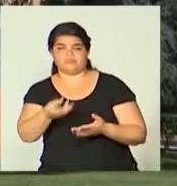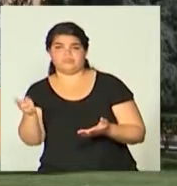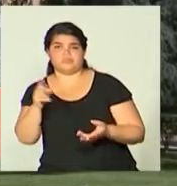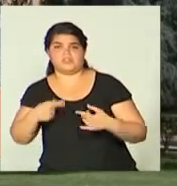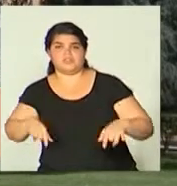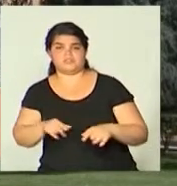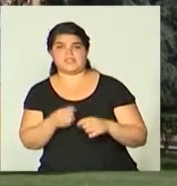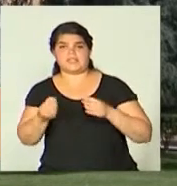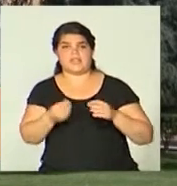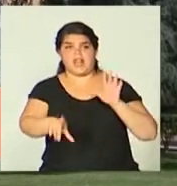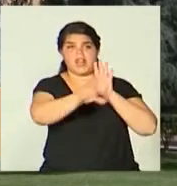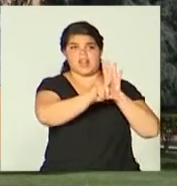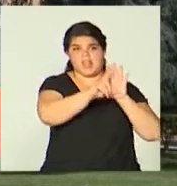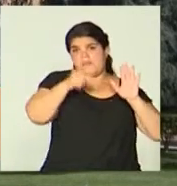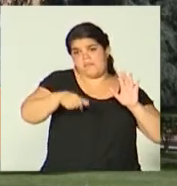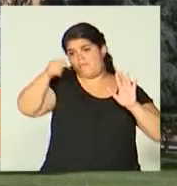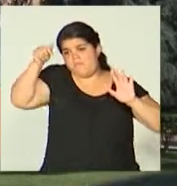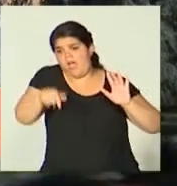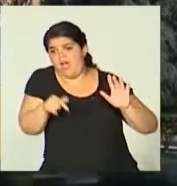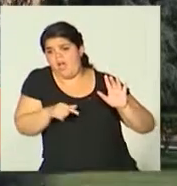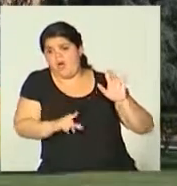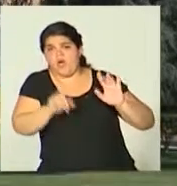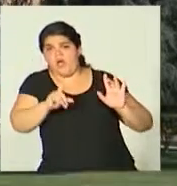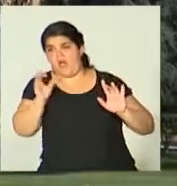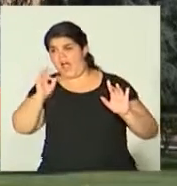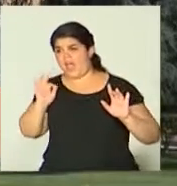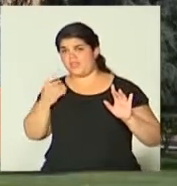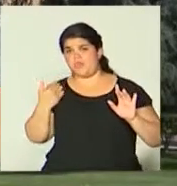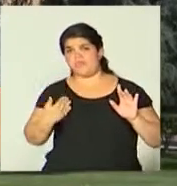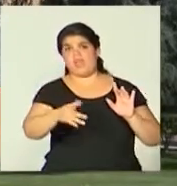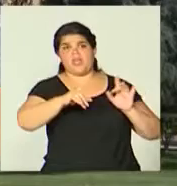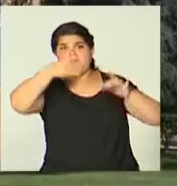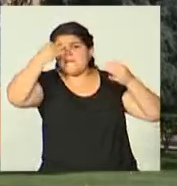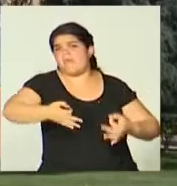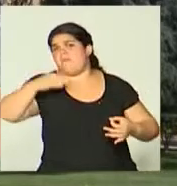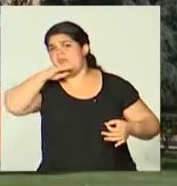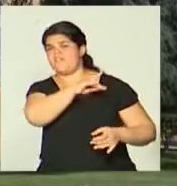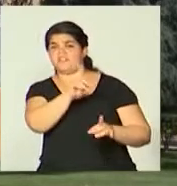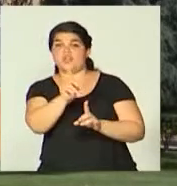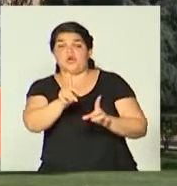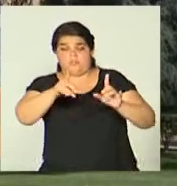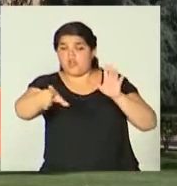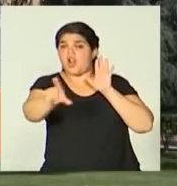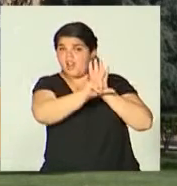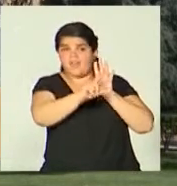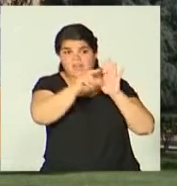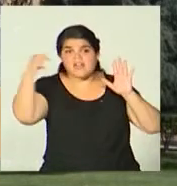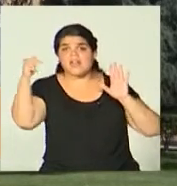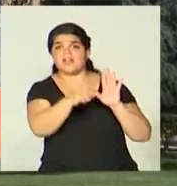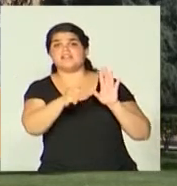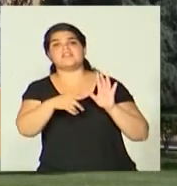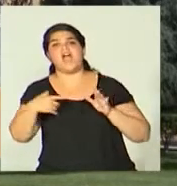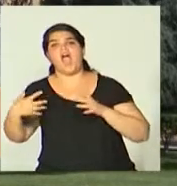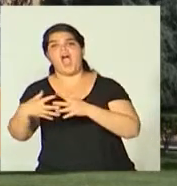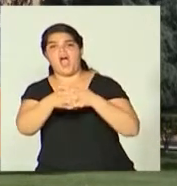leyes seguramente, al igual que ahora, no serán perfectas, como no lo fueron estos años, pero sí van a tener un consenso político